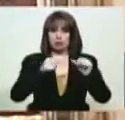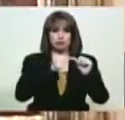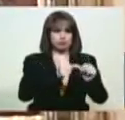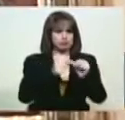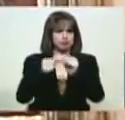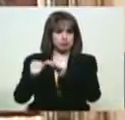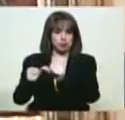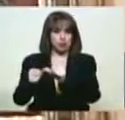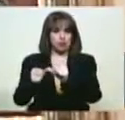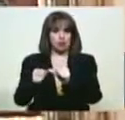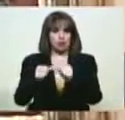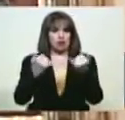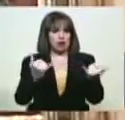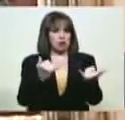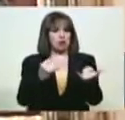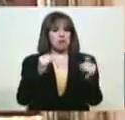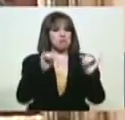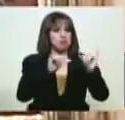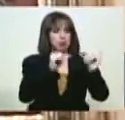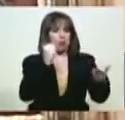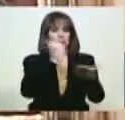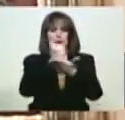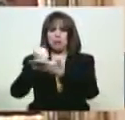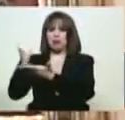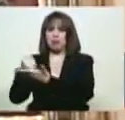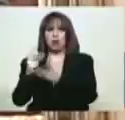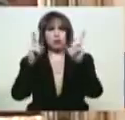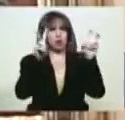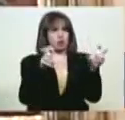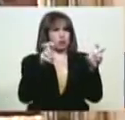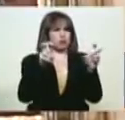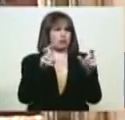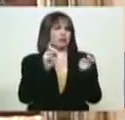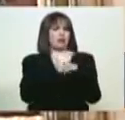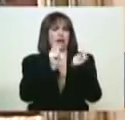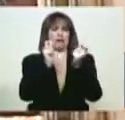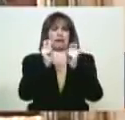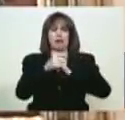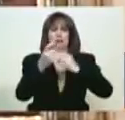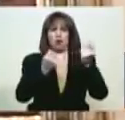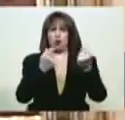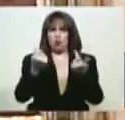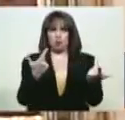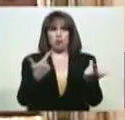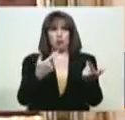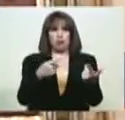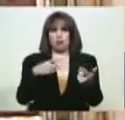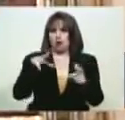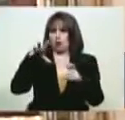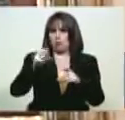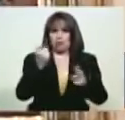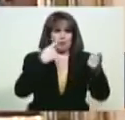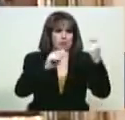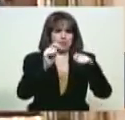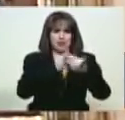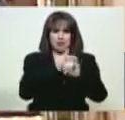nos diga qué costo va a tener, qué cambio en la estructura de costo va a tener un producto que ya está a la